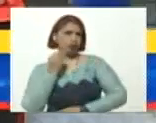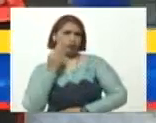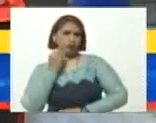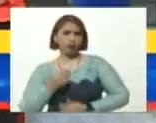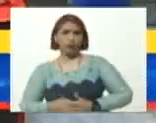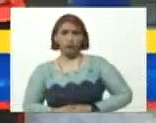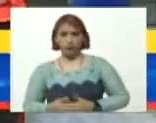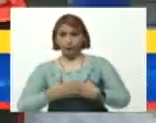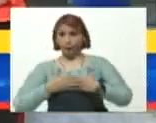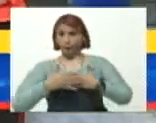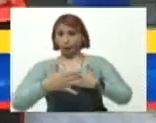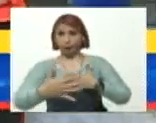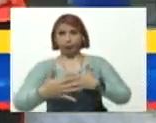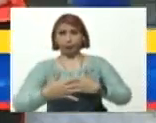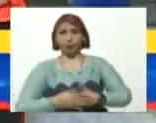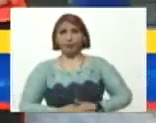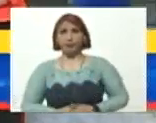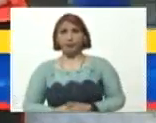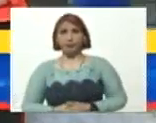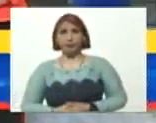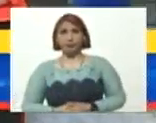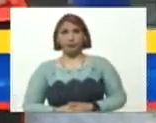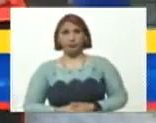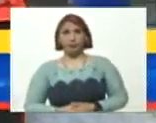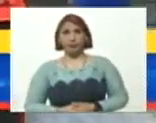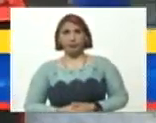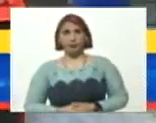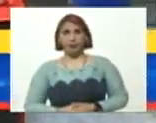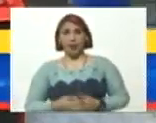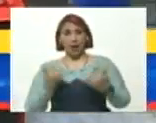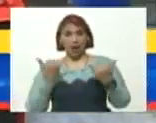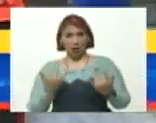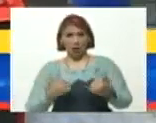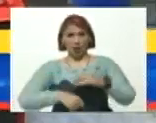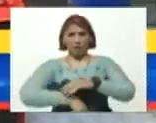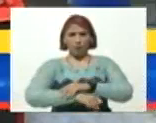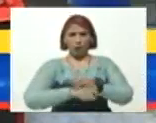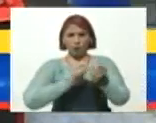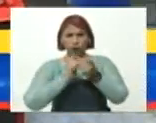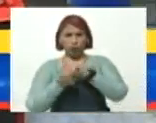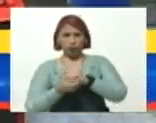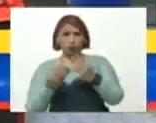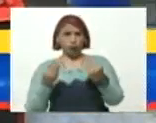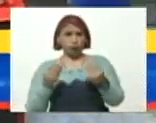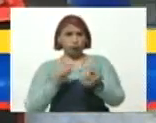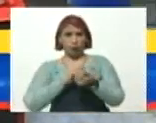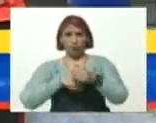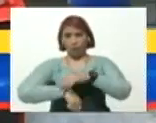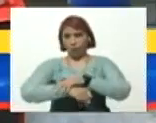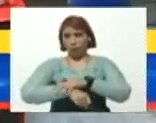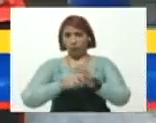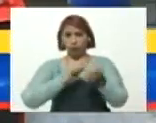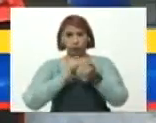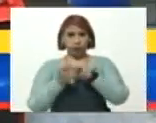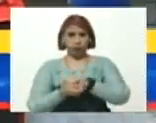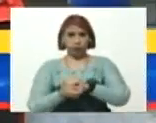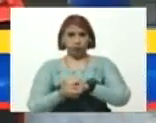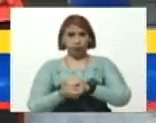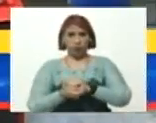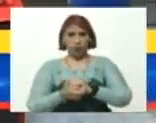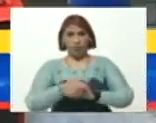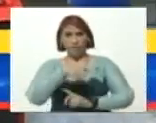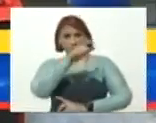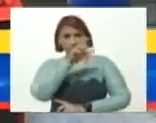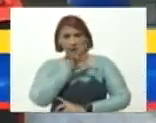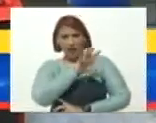excelencia durante mucho tiempo, ahora es futbolero, muy futbolero. Siendo un país